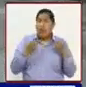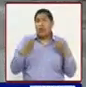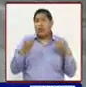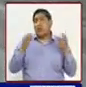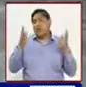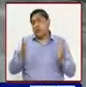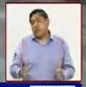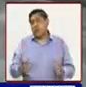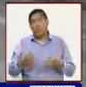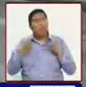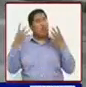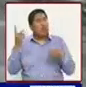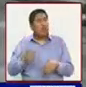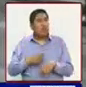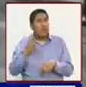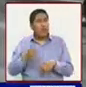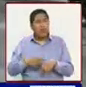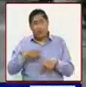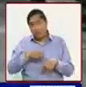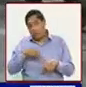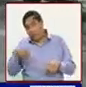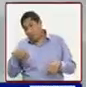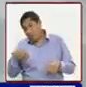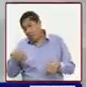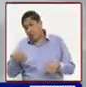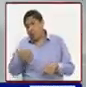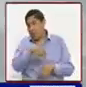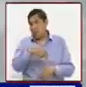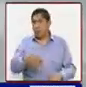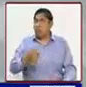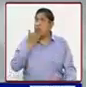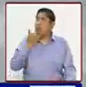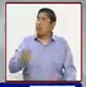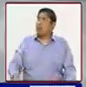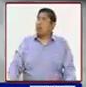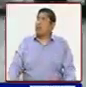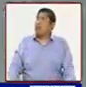vendedores. Entonces, muchas veces tenemos que bajar.